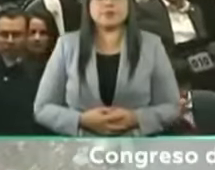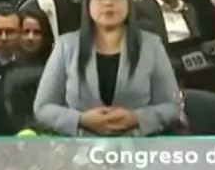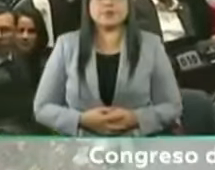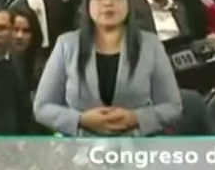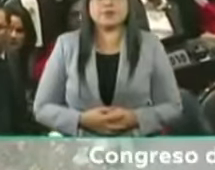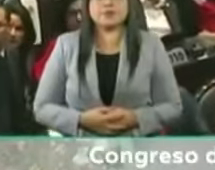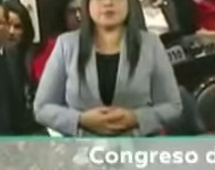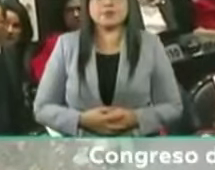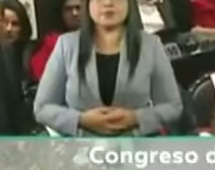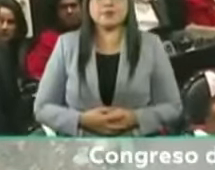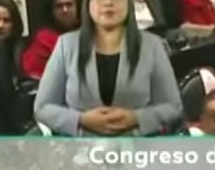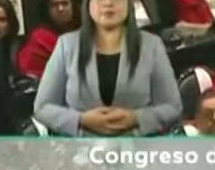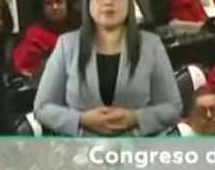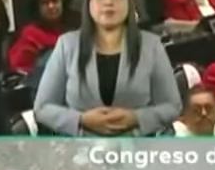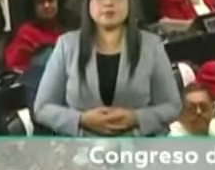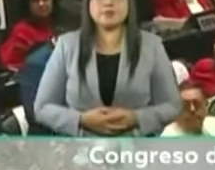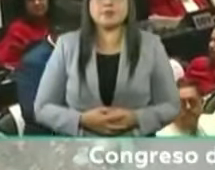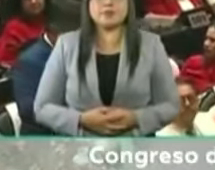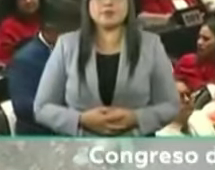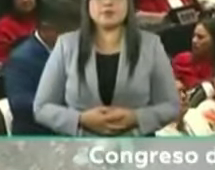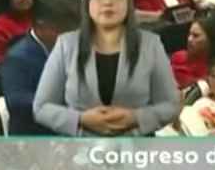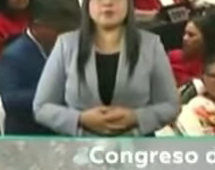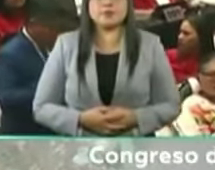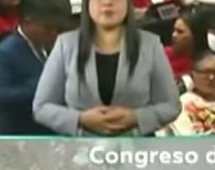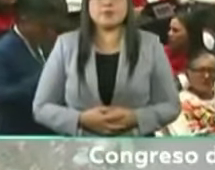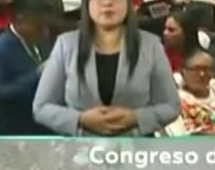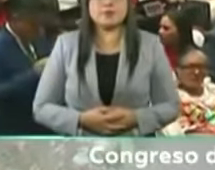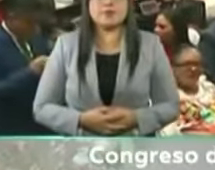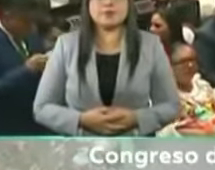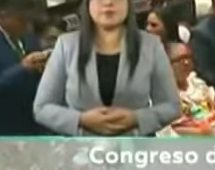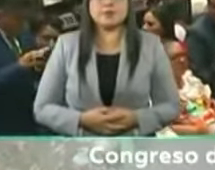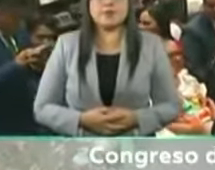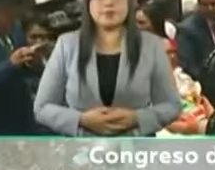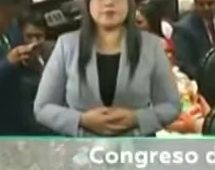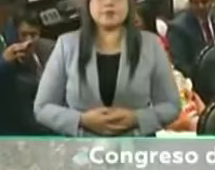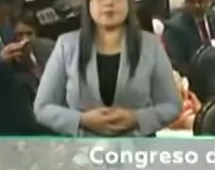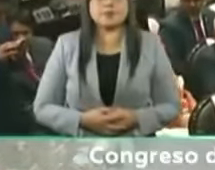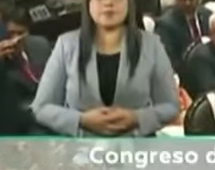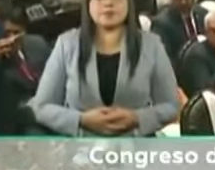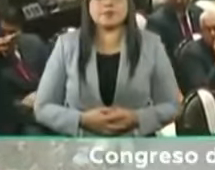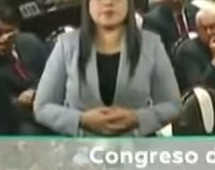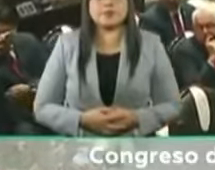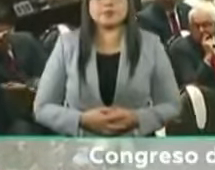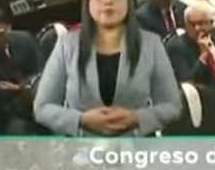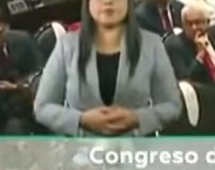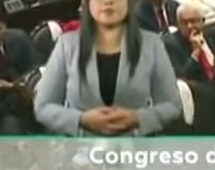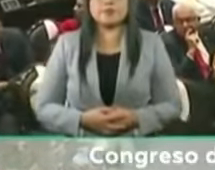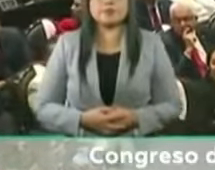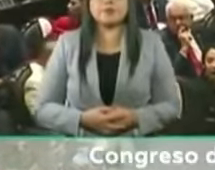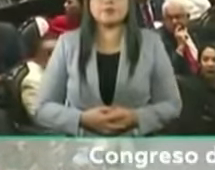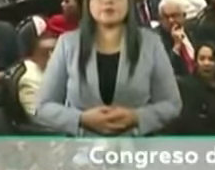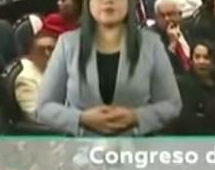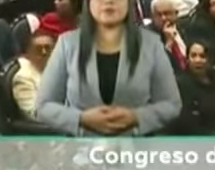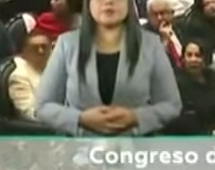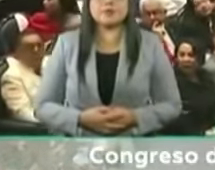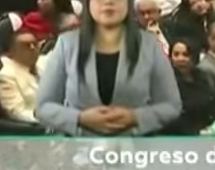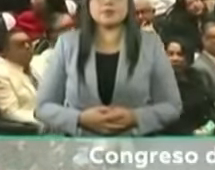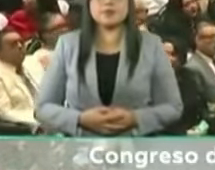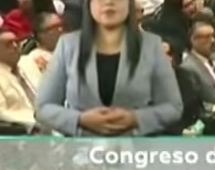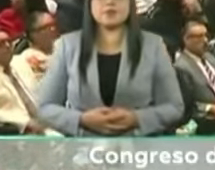que entregará a Ifigenia Martínez para que a su vez ella, la presidenta del Congreso, se la entregue